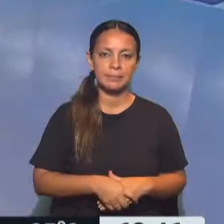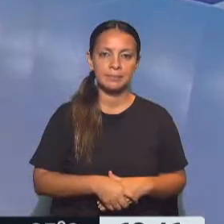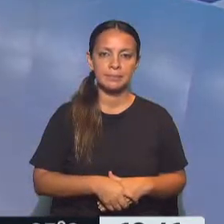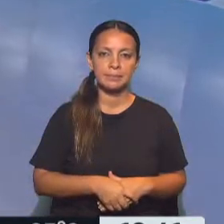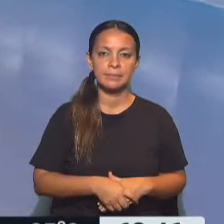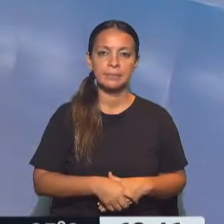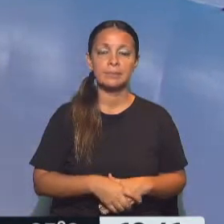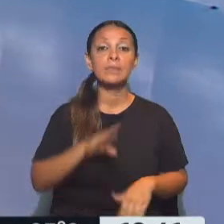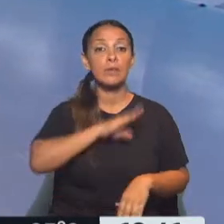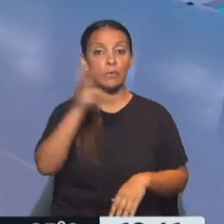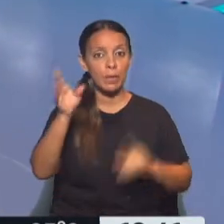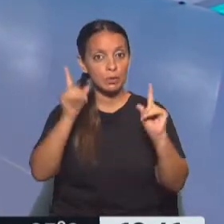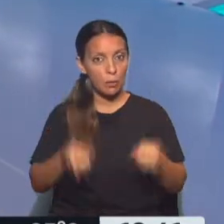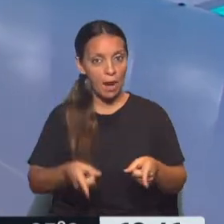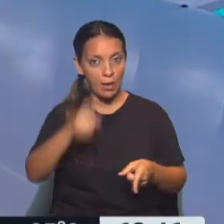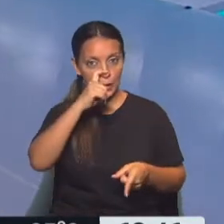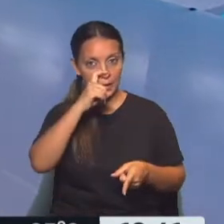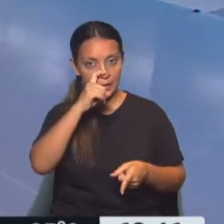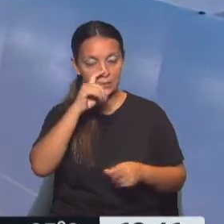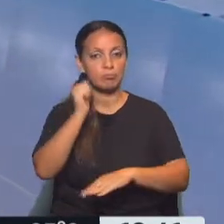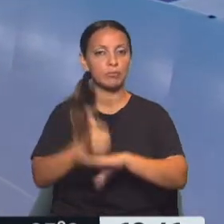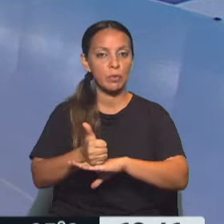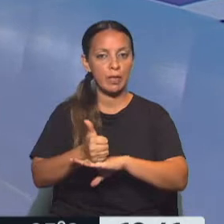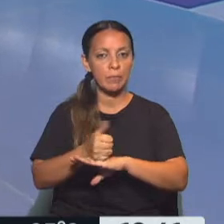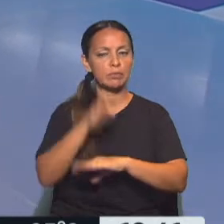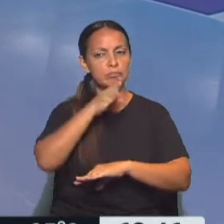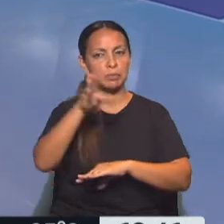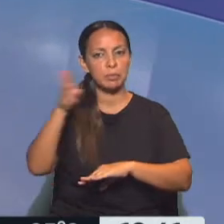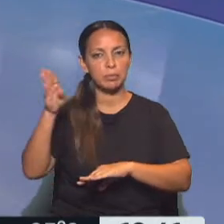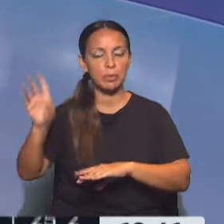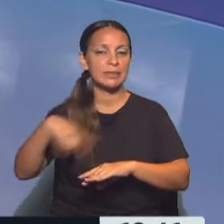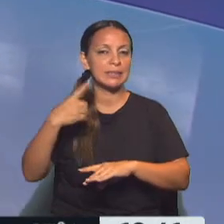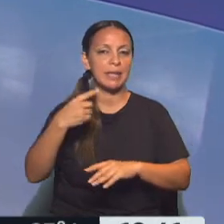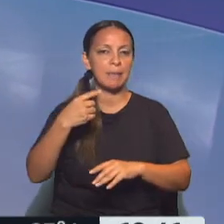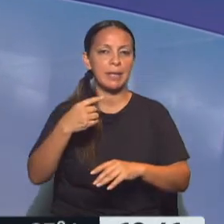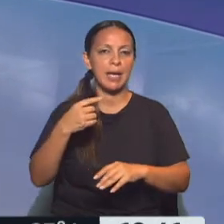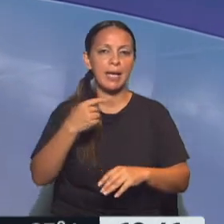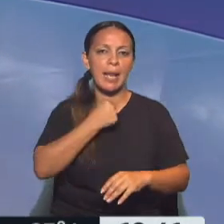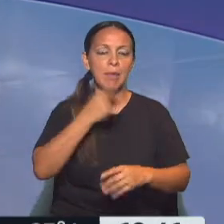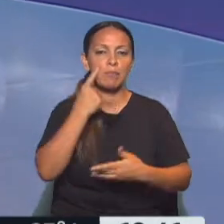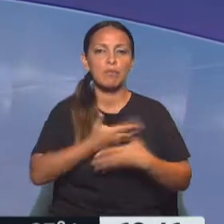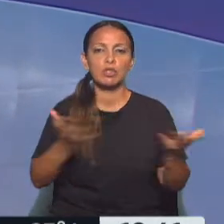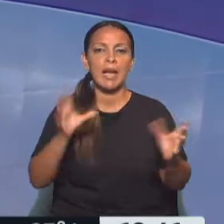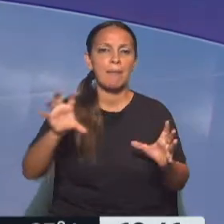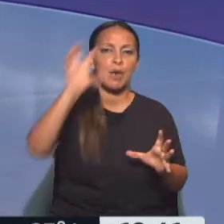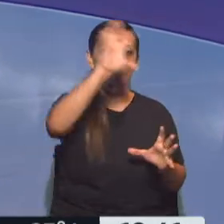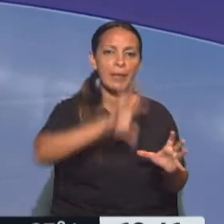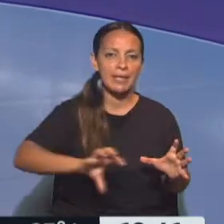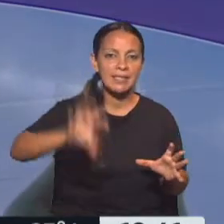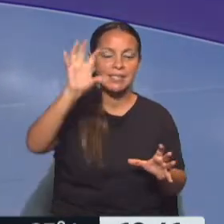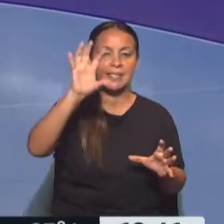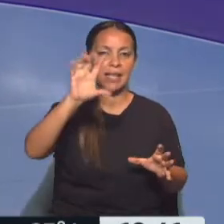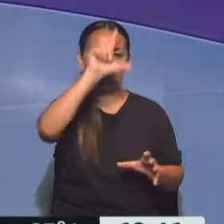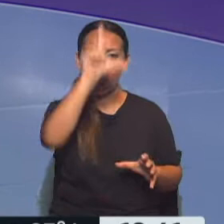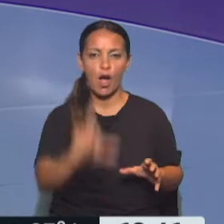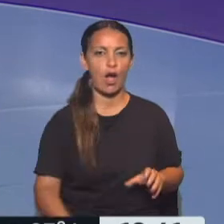Ahí estuvimos, en Corrientes. Obviamente. En todos lados, siempre tratando de ser lo más federales posibles, mostrando lo que pasa en todo el país, a lo largo